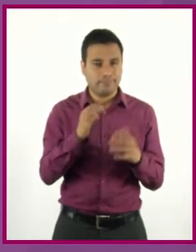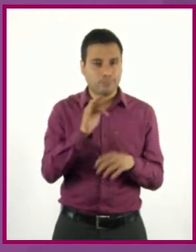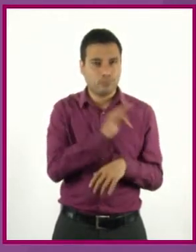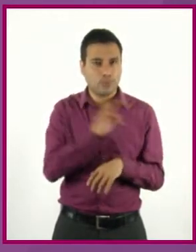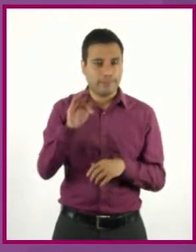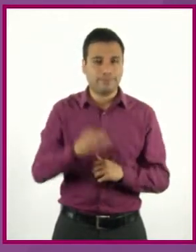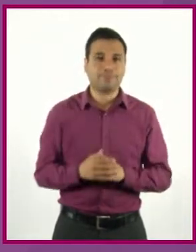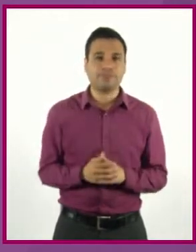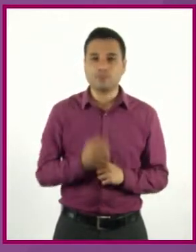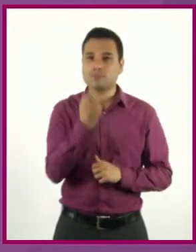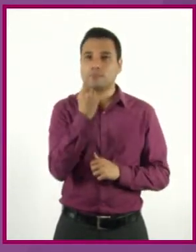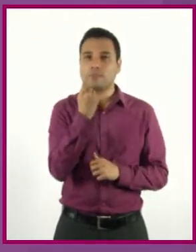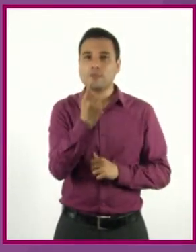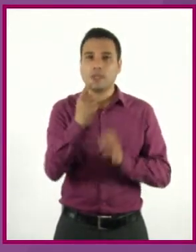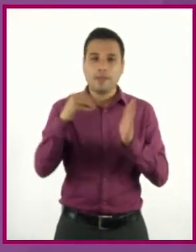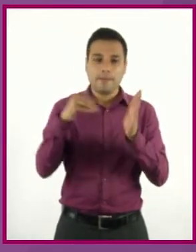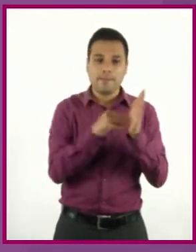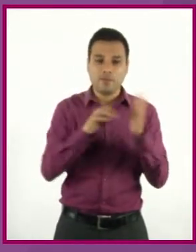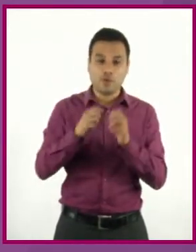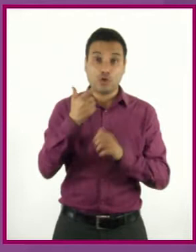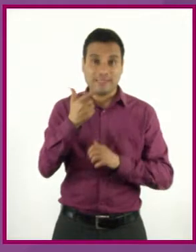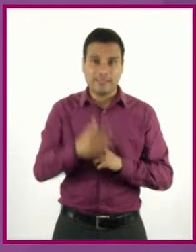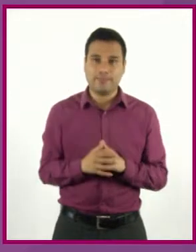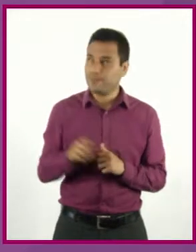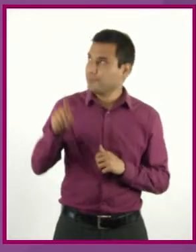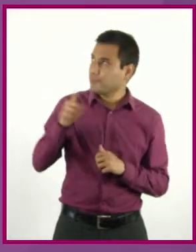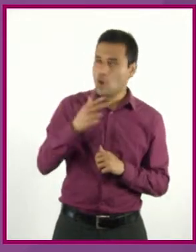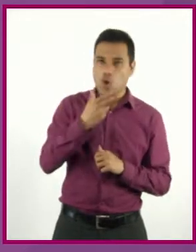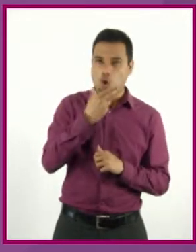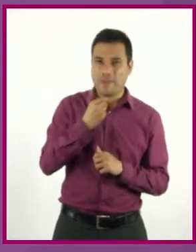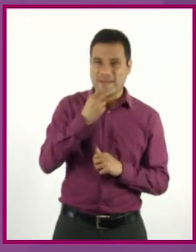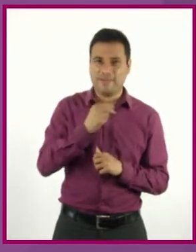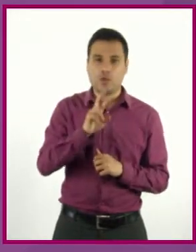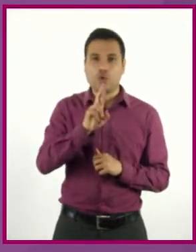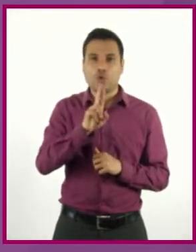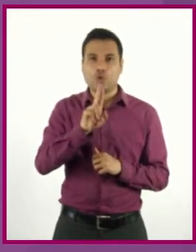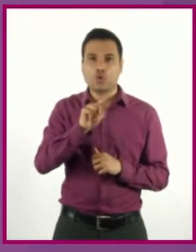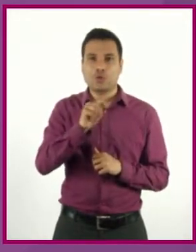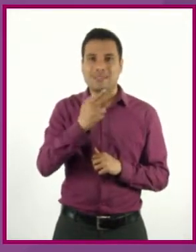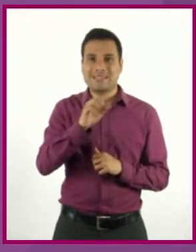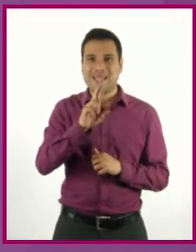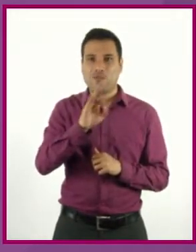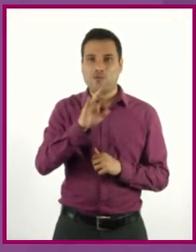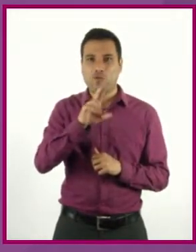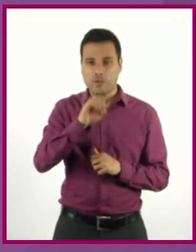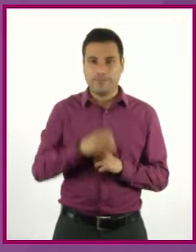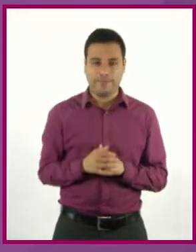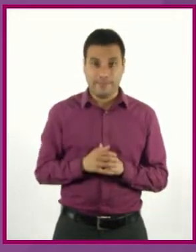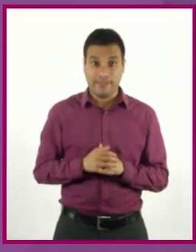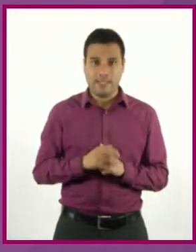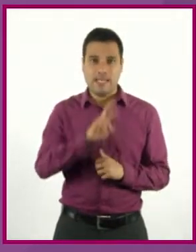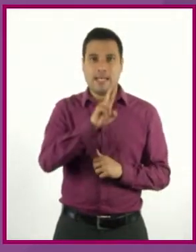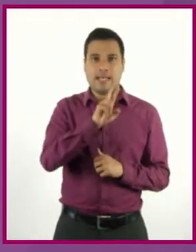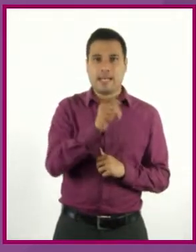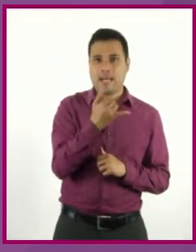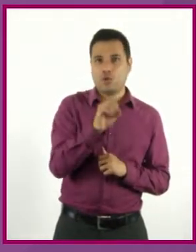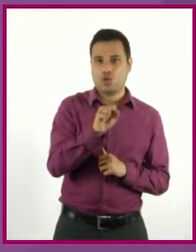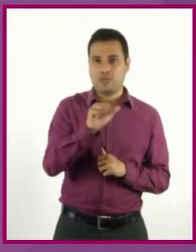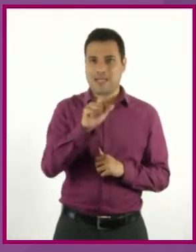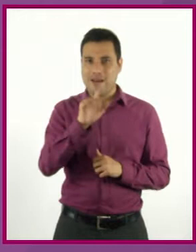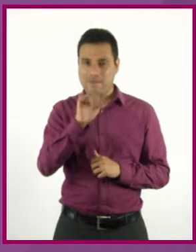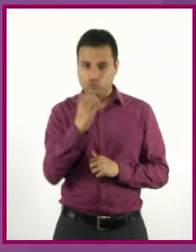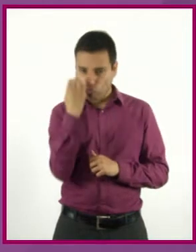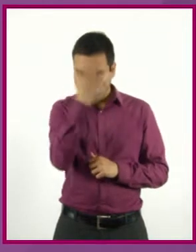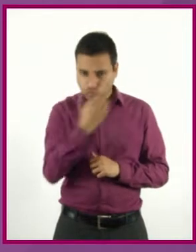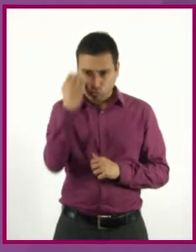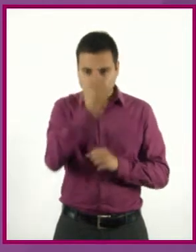En 1907, Ernest Rutherford experimentaba con rayos alfa, también formados por partículas, pero